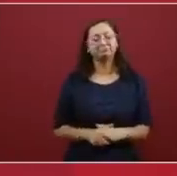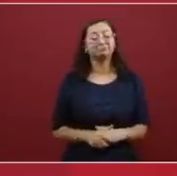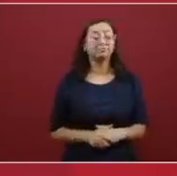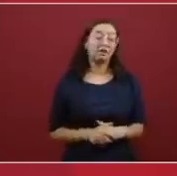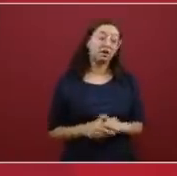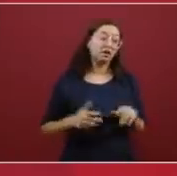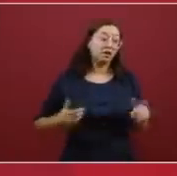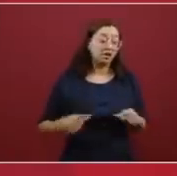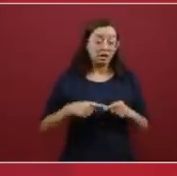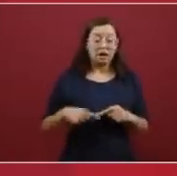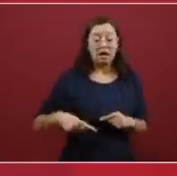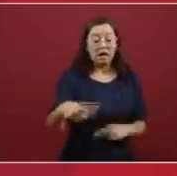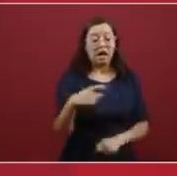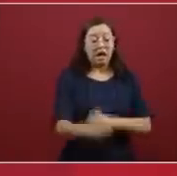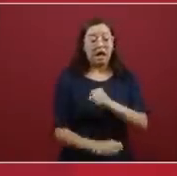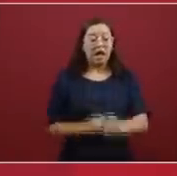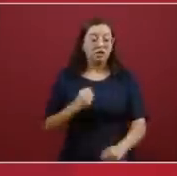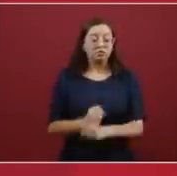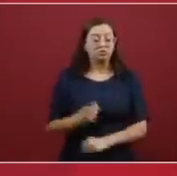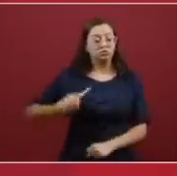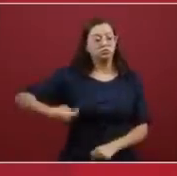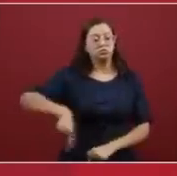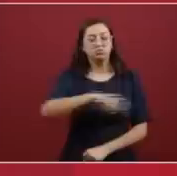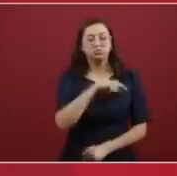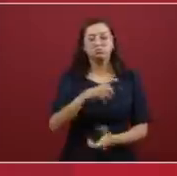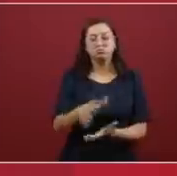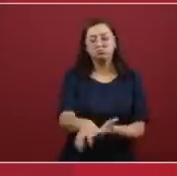ahorrar este año,